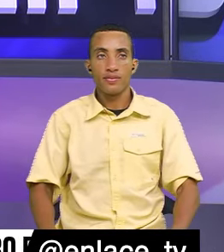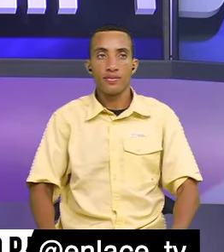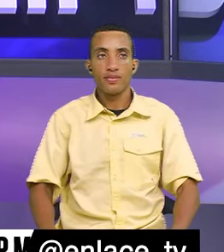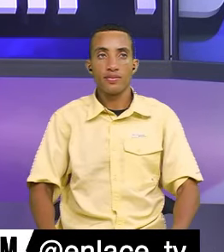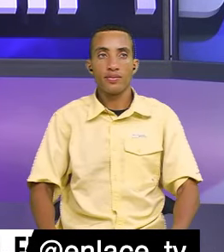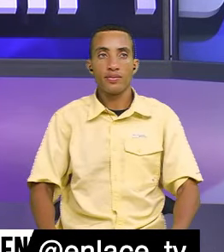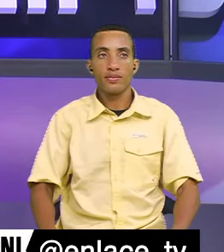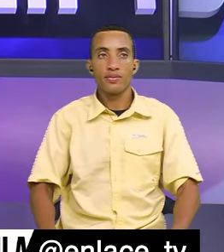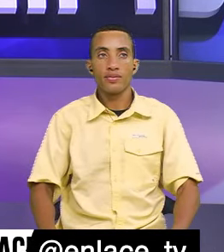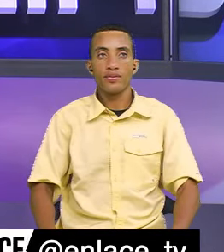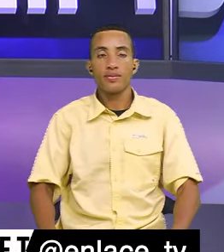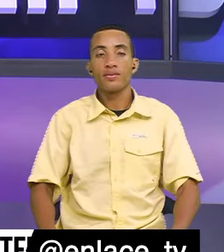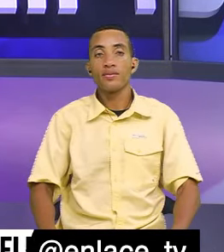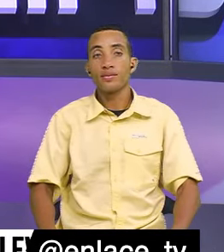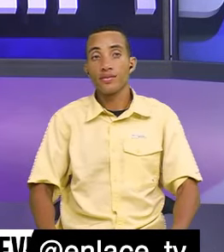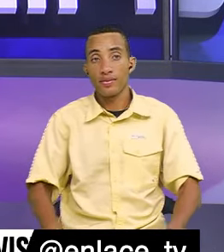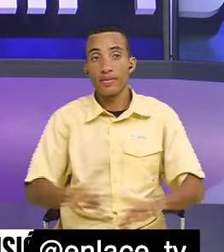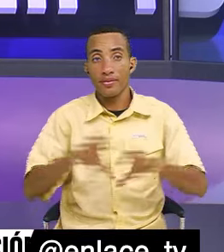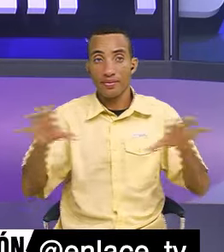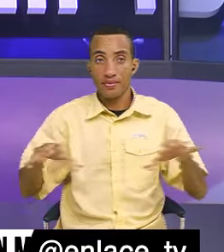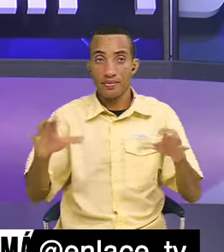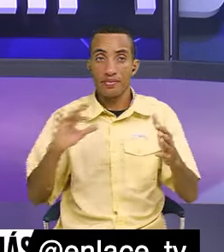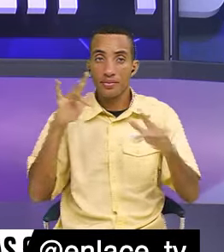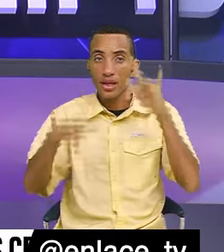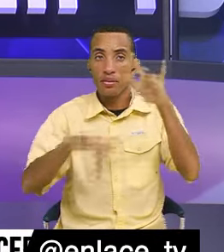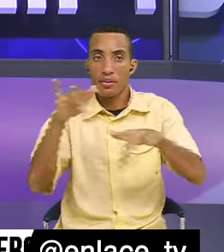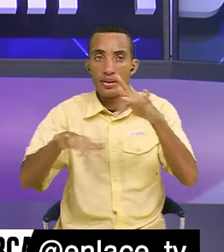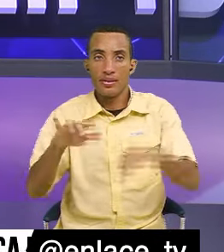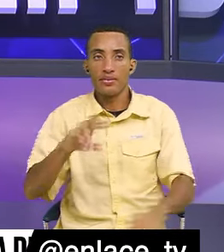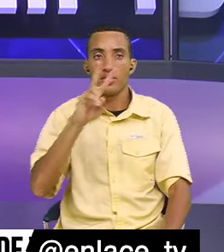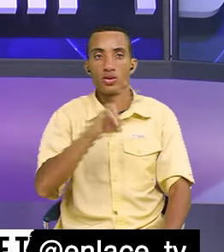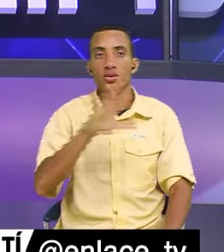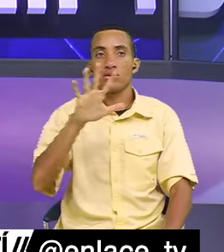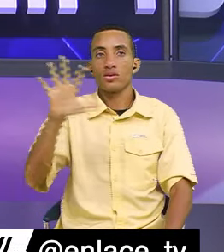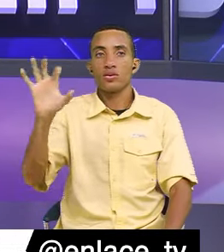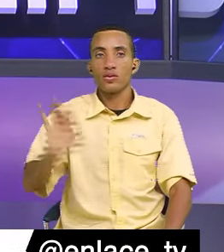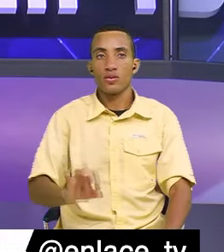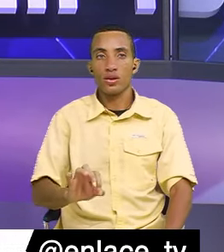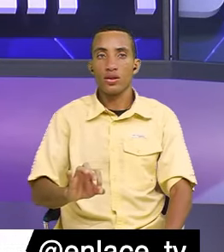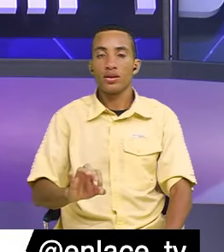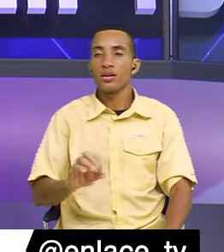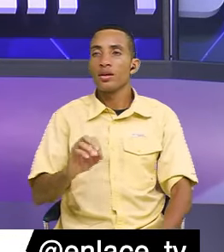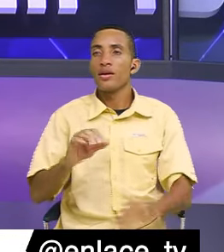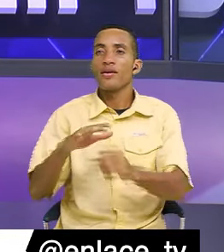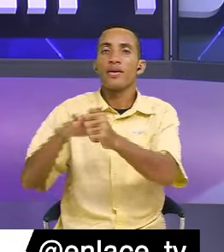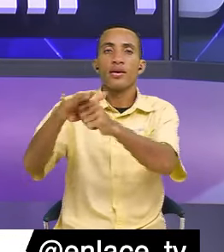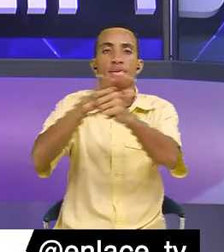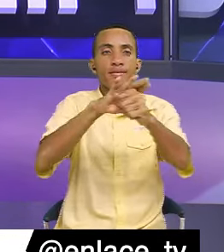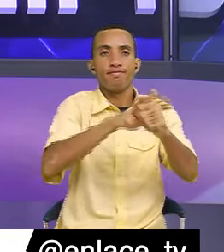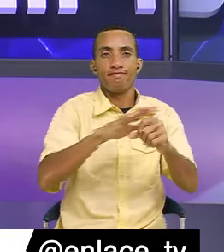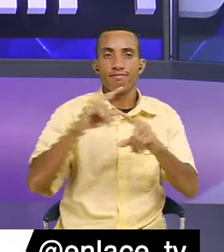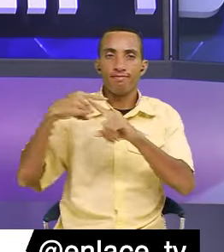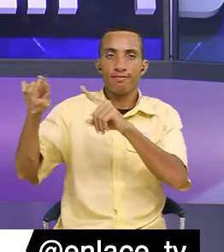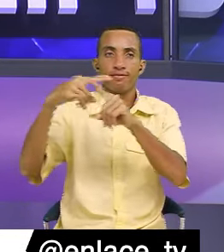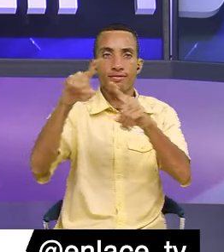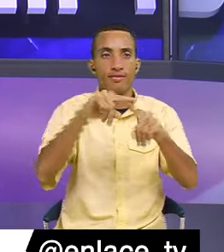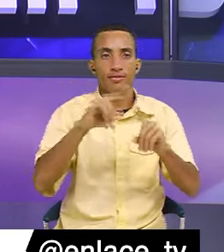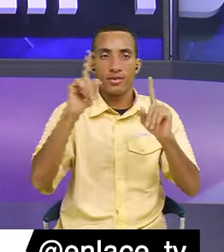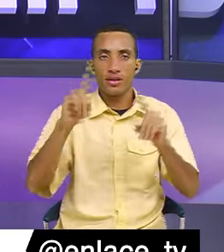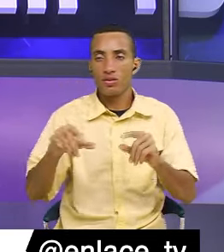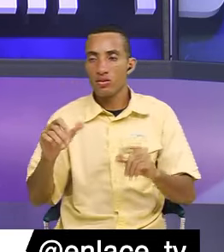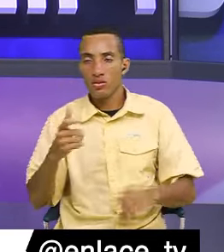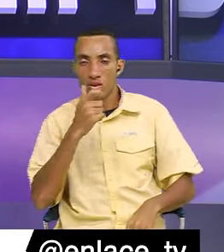Es un evento donde participan estas 250 personas de diferentes comunas de la ciudad que hacen parte de estas Escuelas de Seguridad Ciudadana